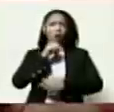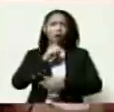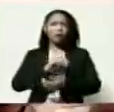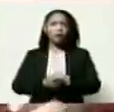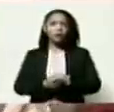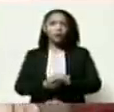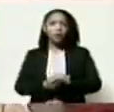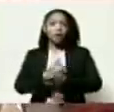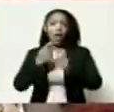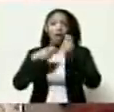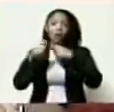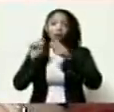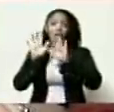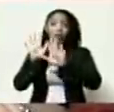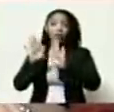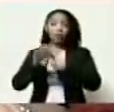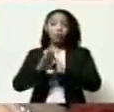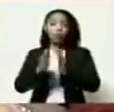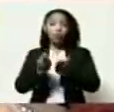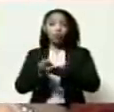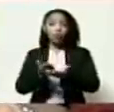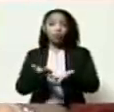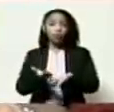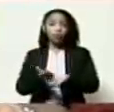Y lo venden hacia el mundo, ¿eh?